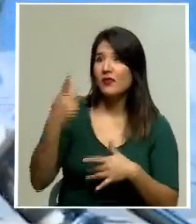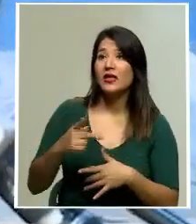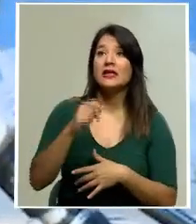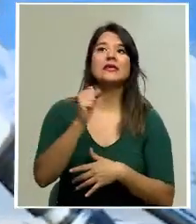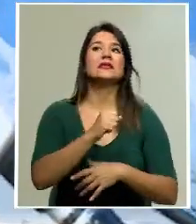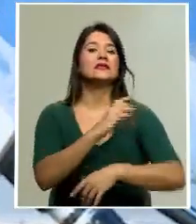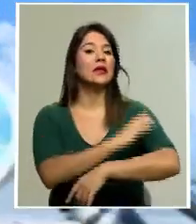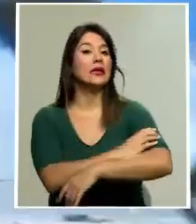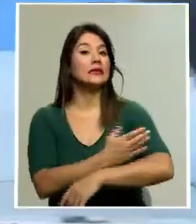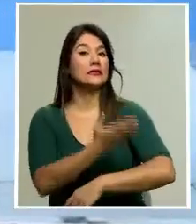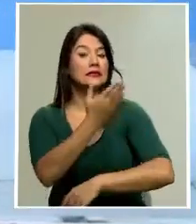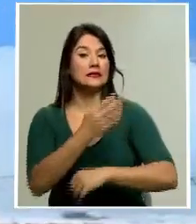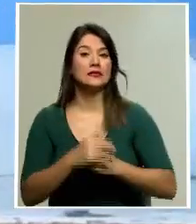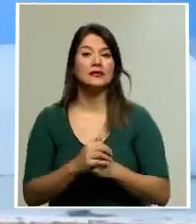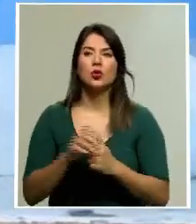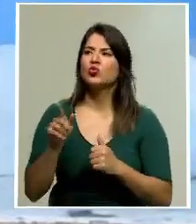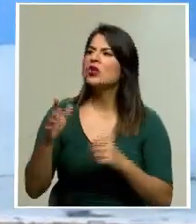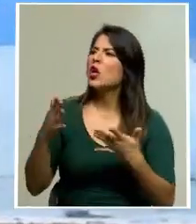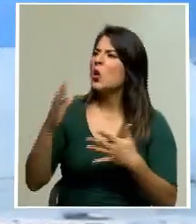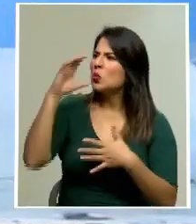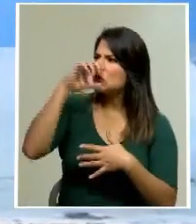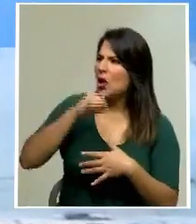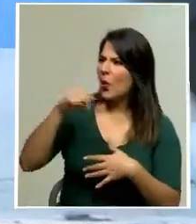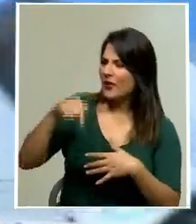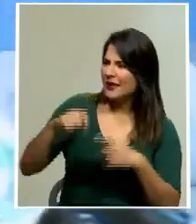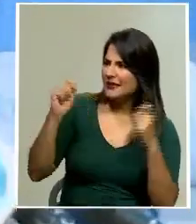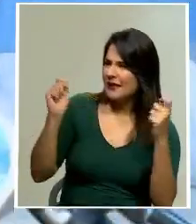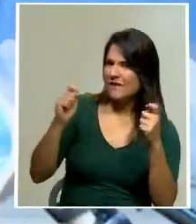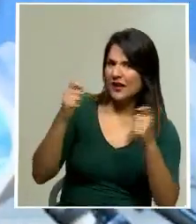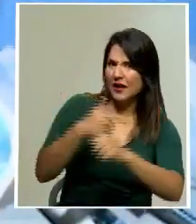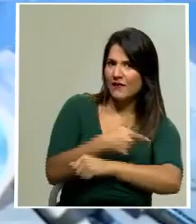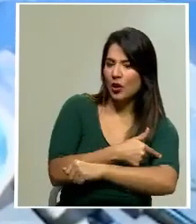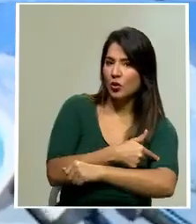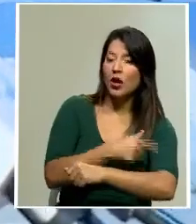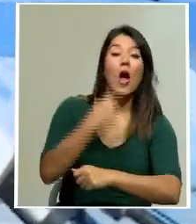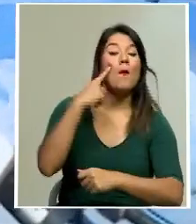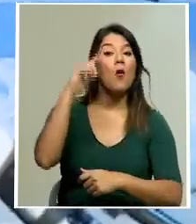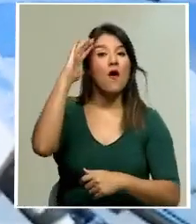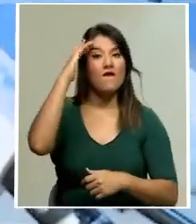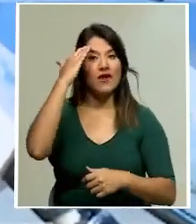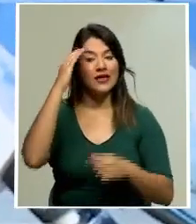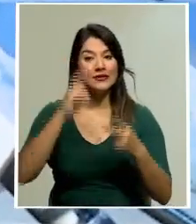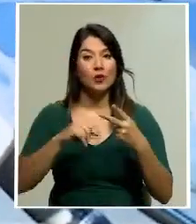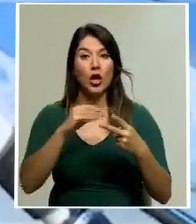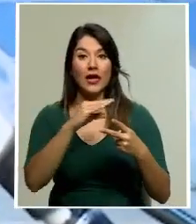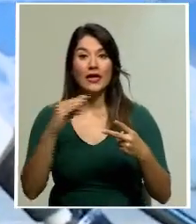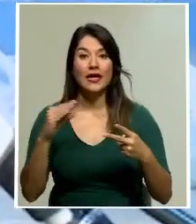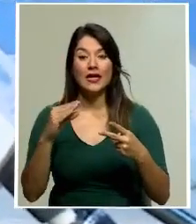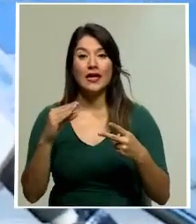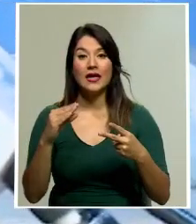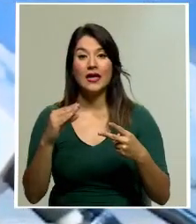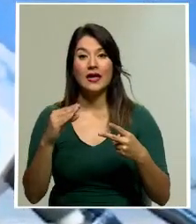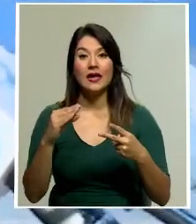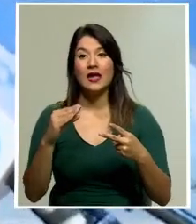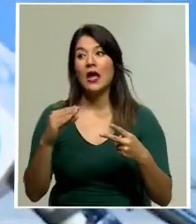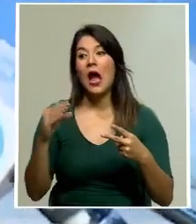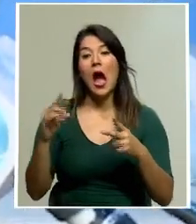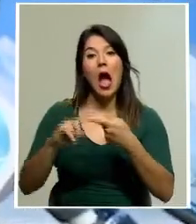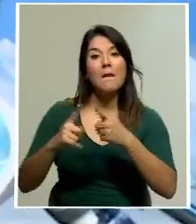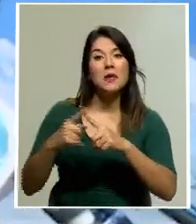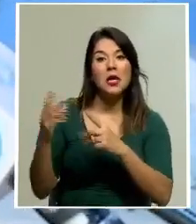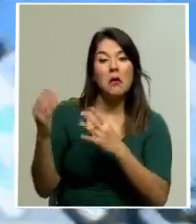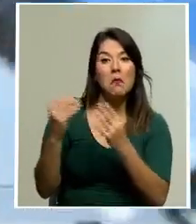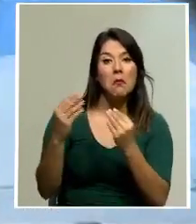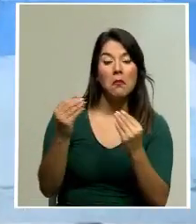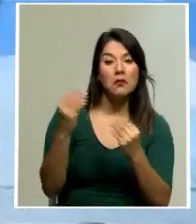soy hipertensa. ¿Cómo se dio cuenta del citatorio? Por medio del Face y Voz del Guarco y las amigas que empezaron a